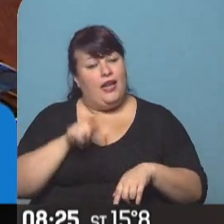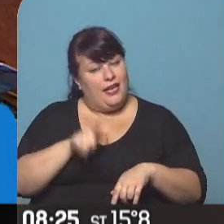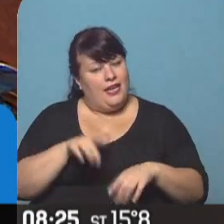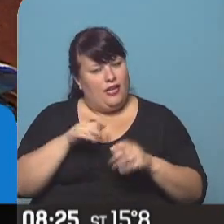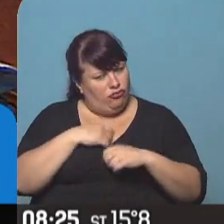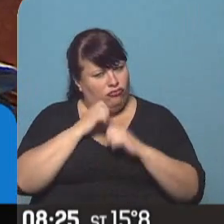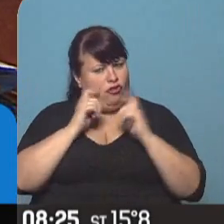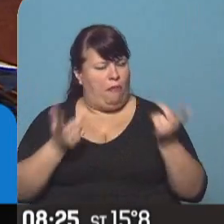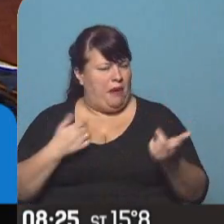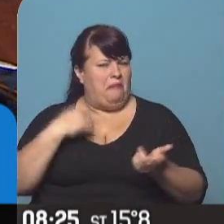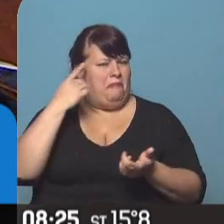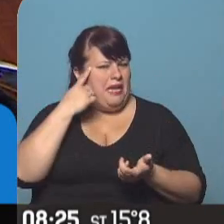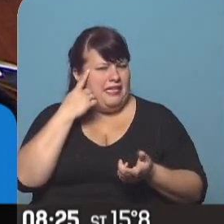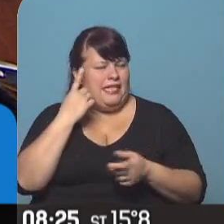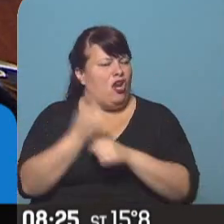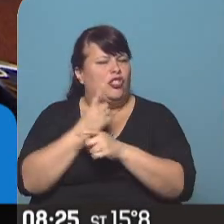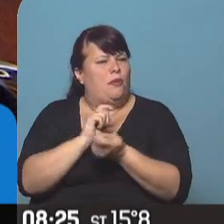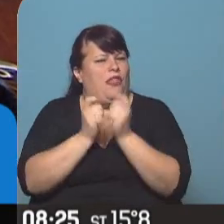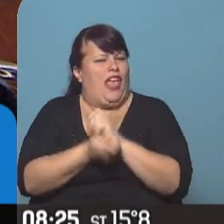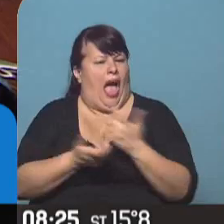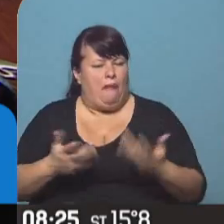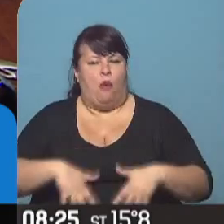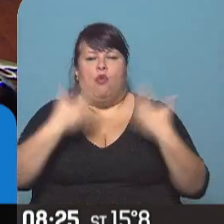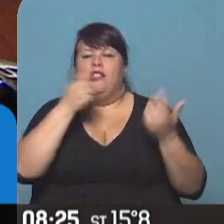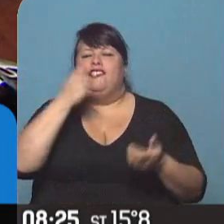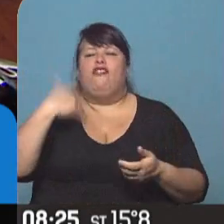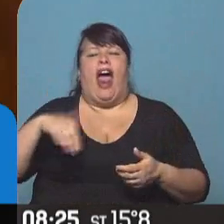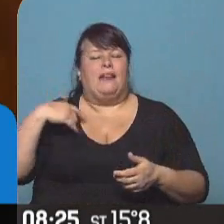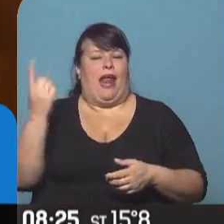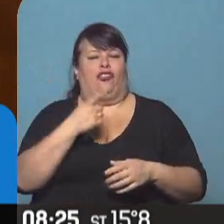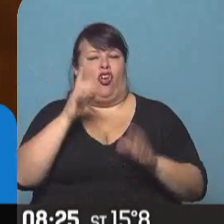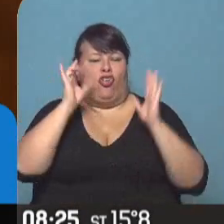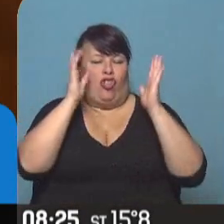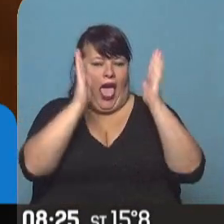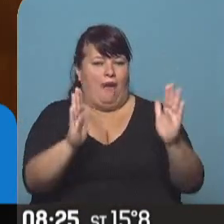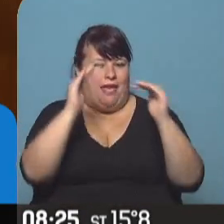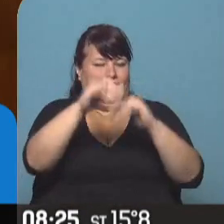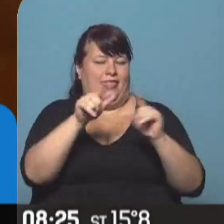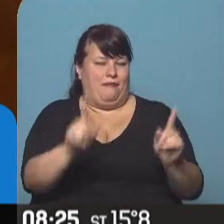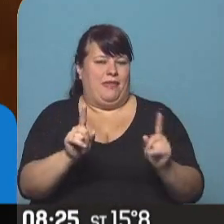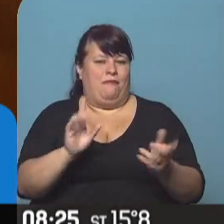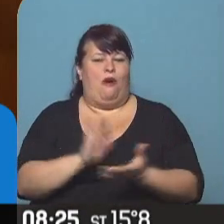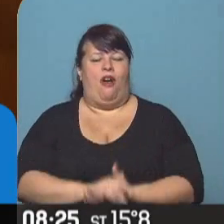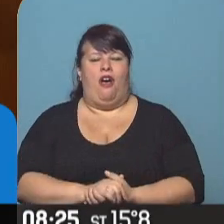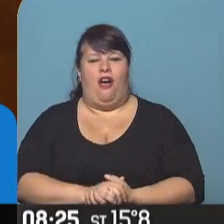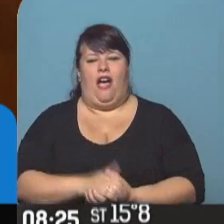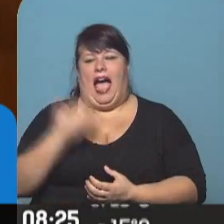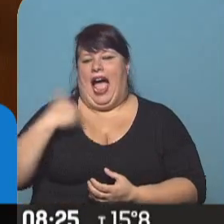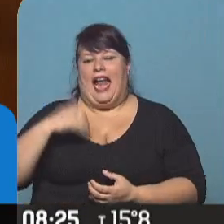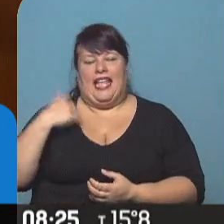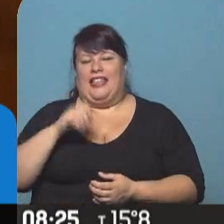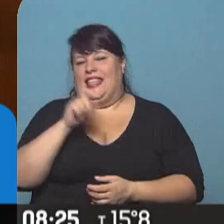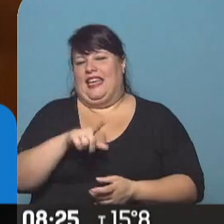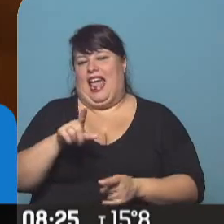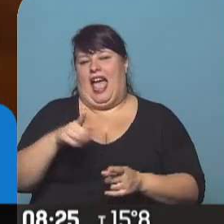bastante sorprendente pensar que no se pudo renovar mucho como si la argentina para todos nosotros todavía si siguiera haciendo un poco la argentina